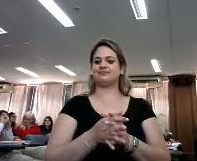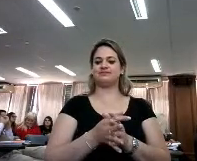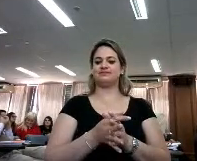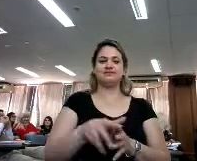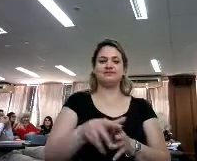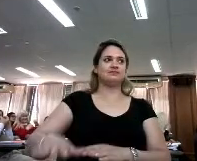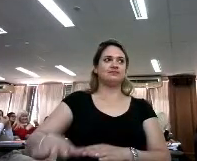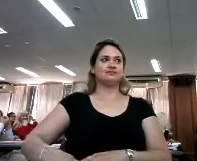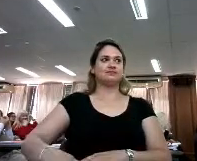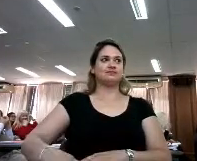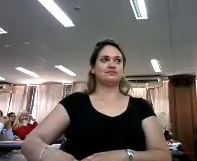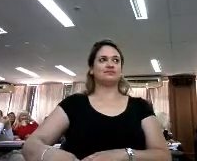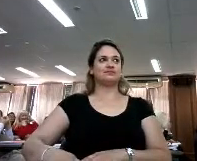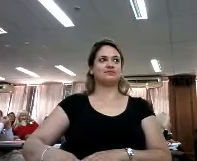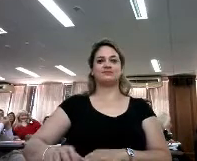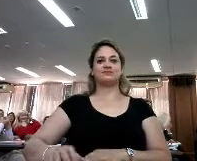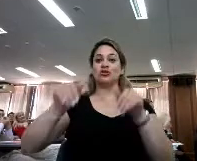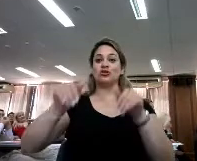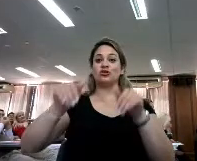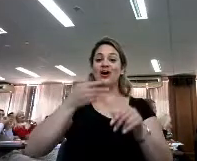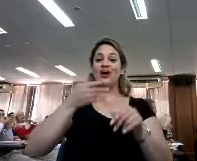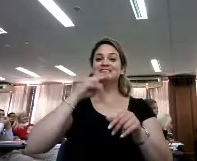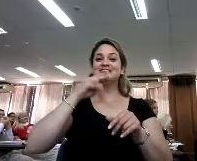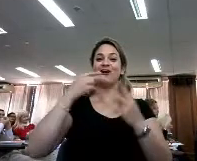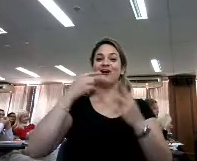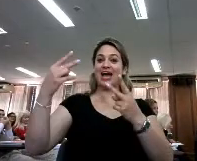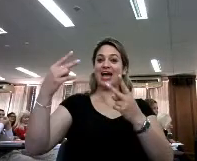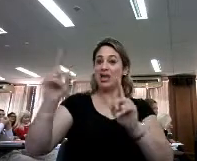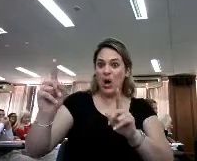Mientras hacemos un sorteo, un viaje más a San Juan. No.